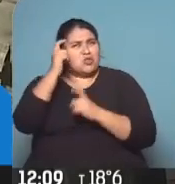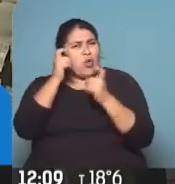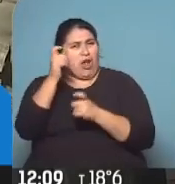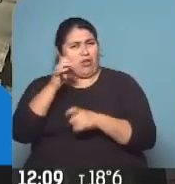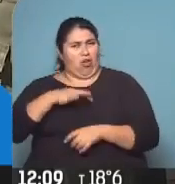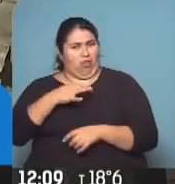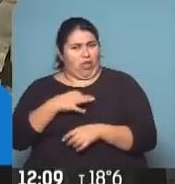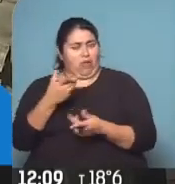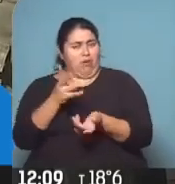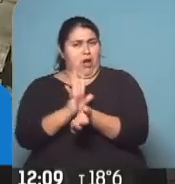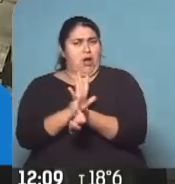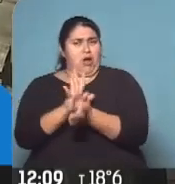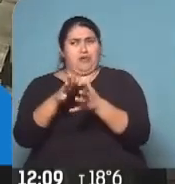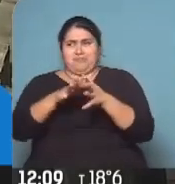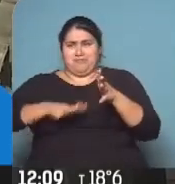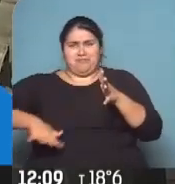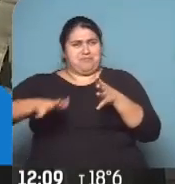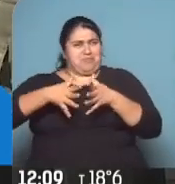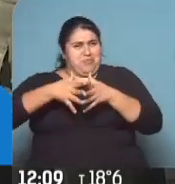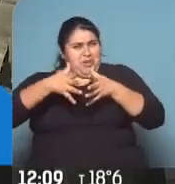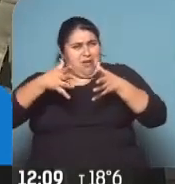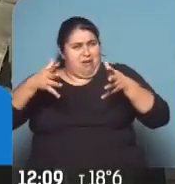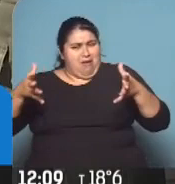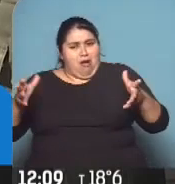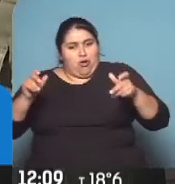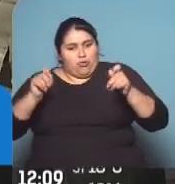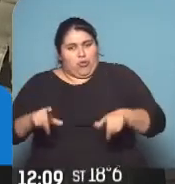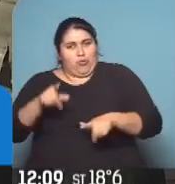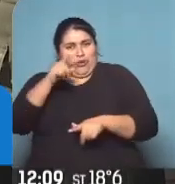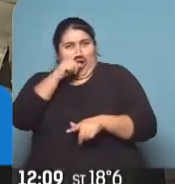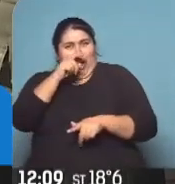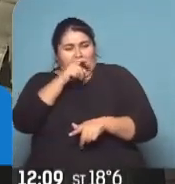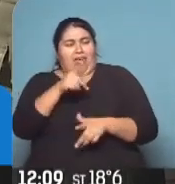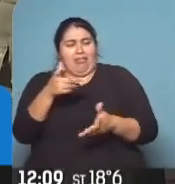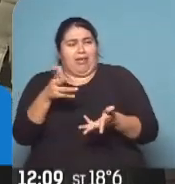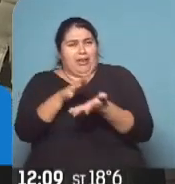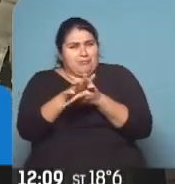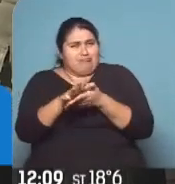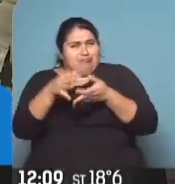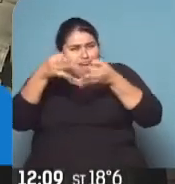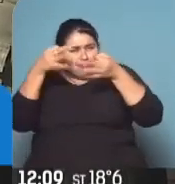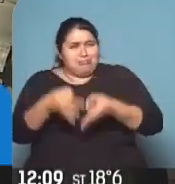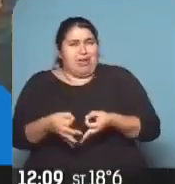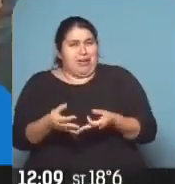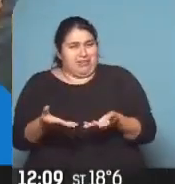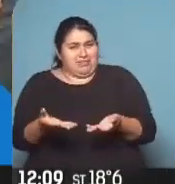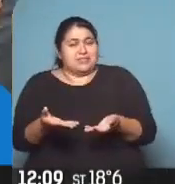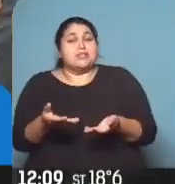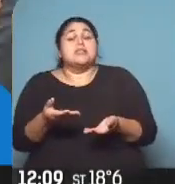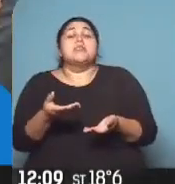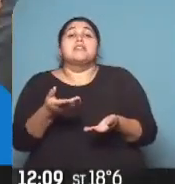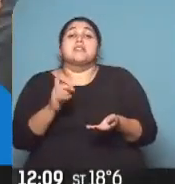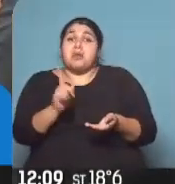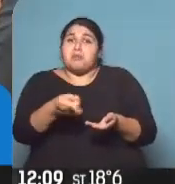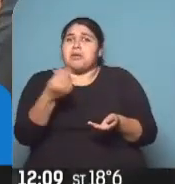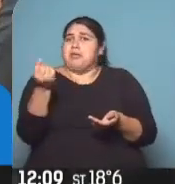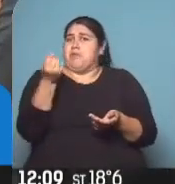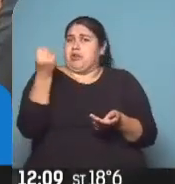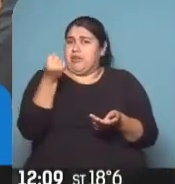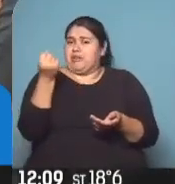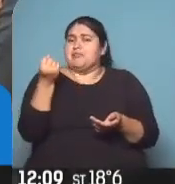gigantesco que tiene los correntinos se haga realidad en cosas concretas por eso es tan importante